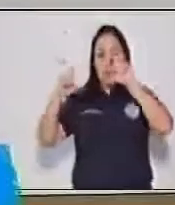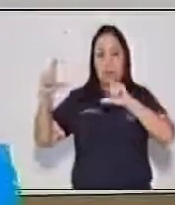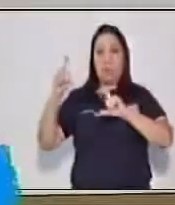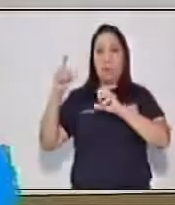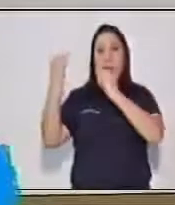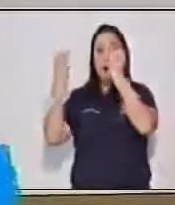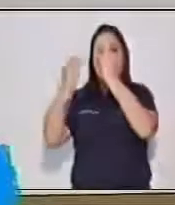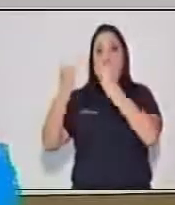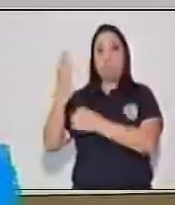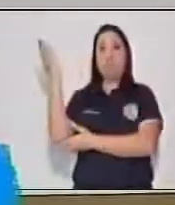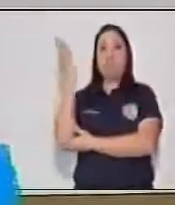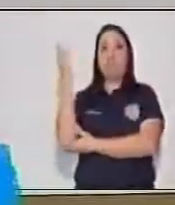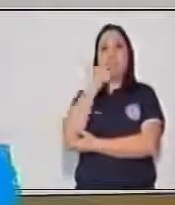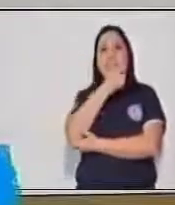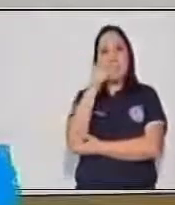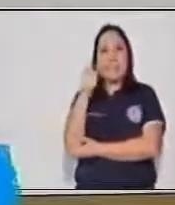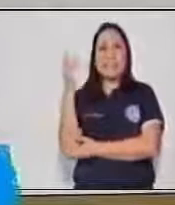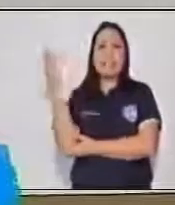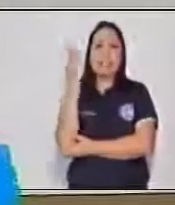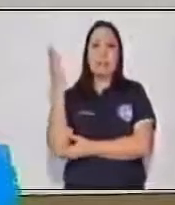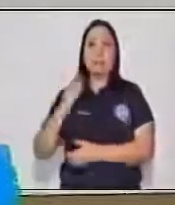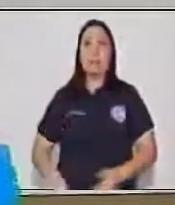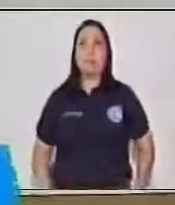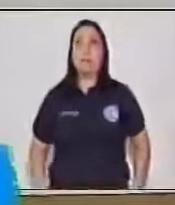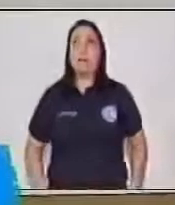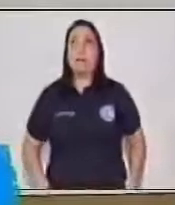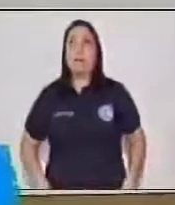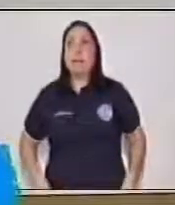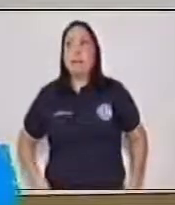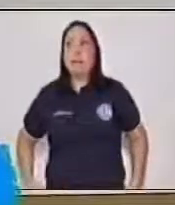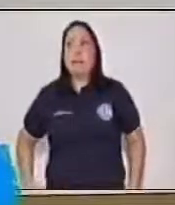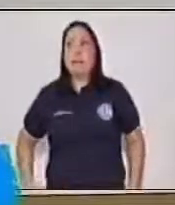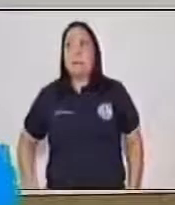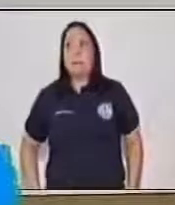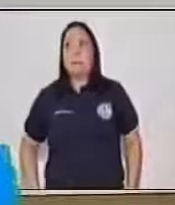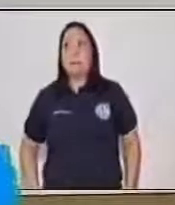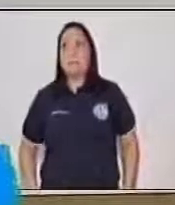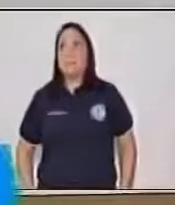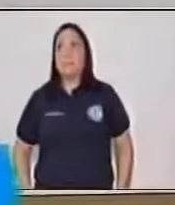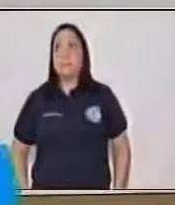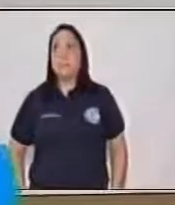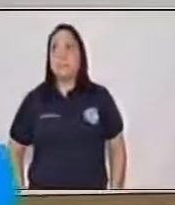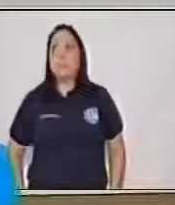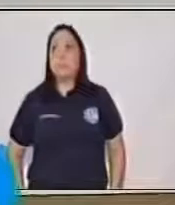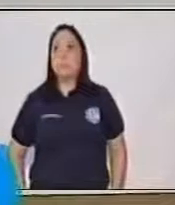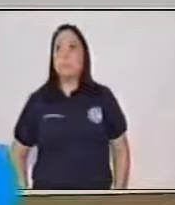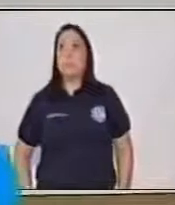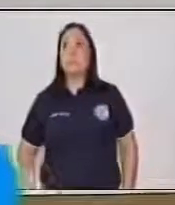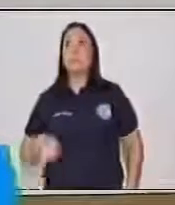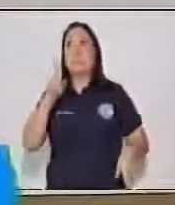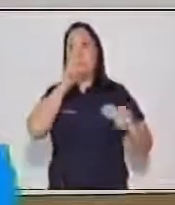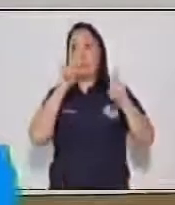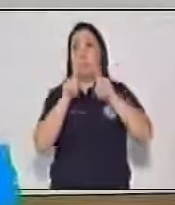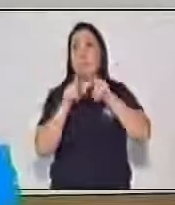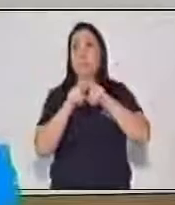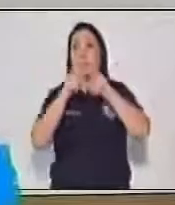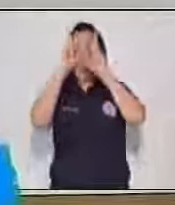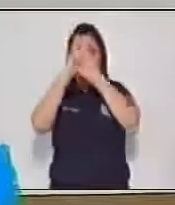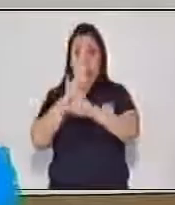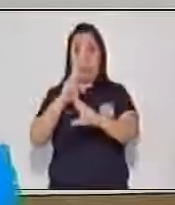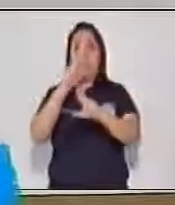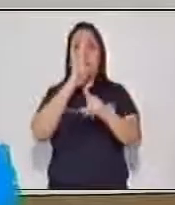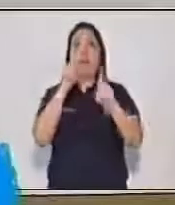puedan visualizar lo que tú tienes para proyectarles o presentarles. Y sobre todo el respeto y